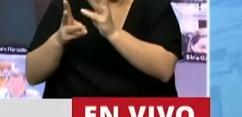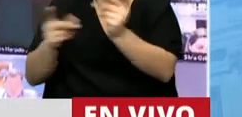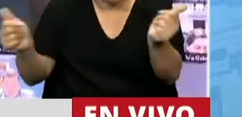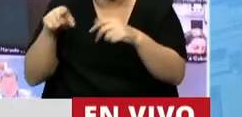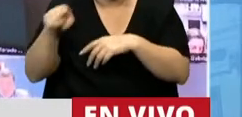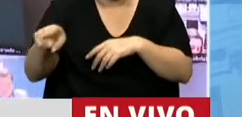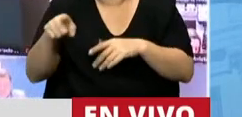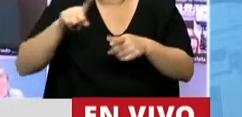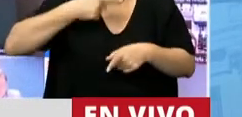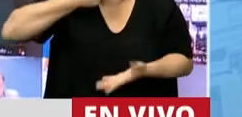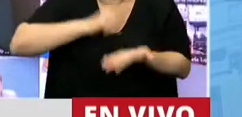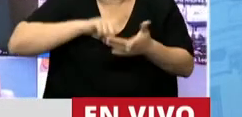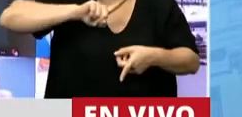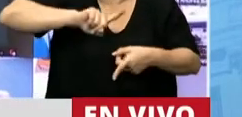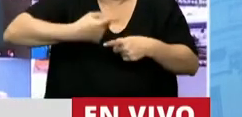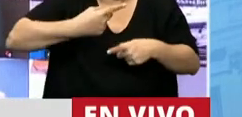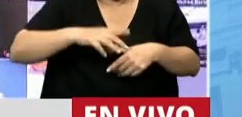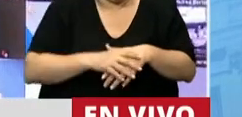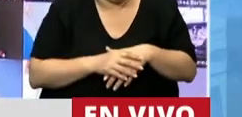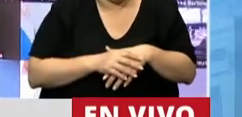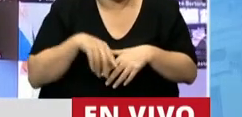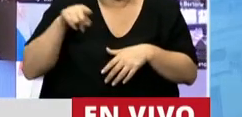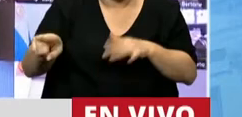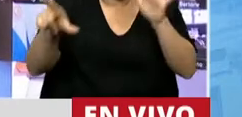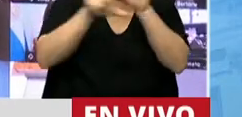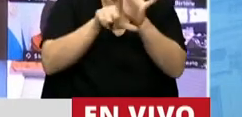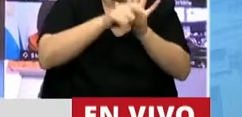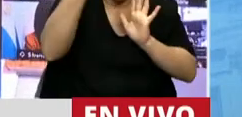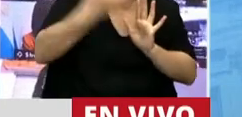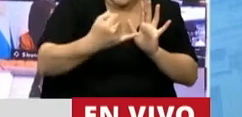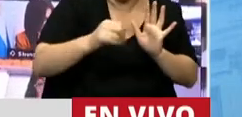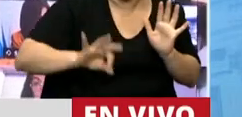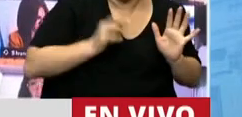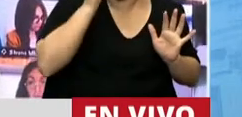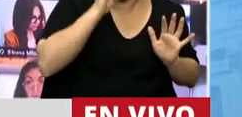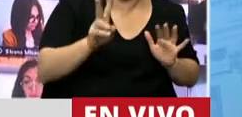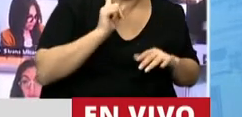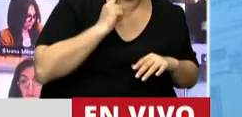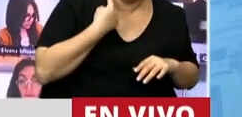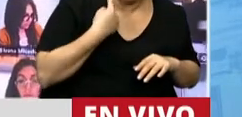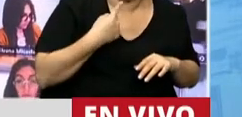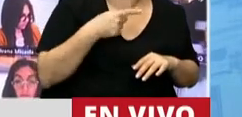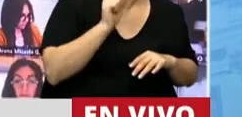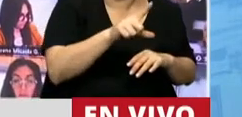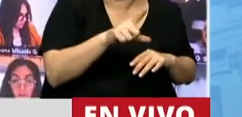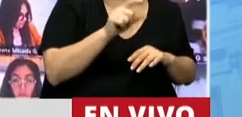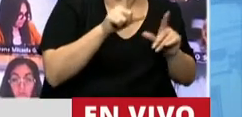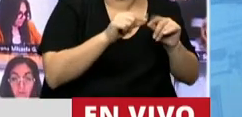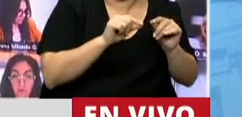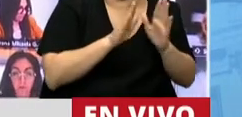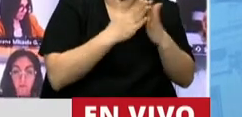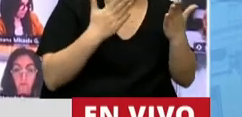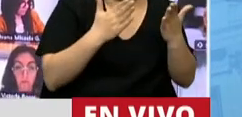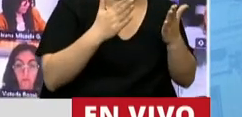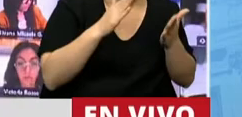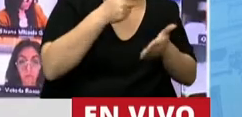en materia legislativa, que profundiza leyes vigentes, como fue en el año 2013 la incorporación al Código Penal de este